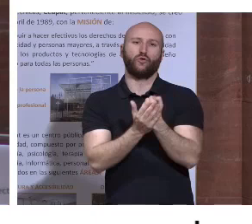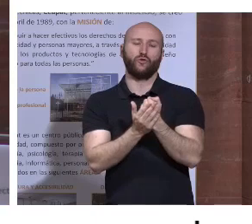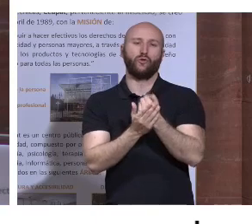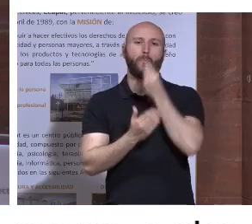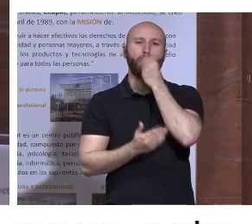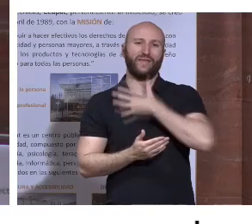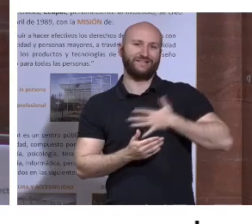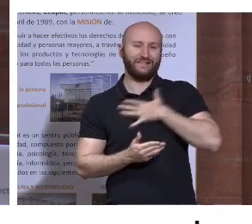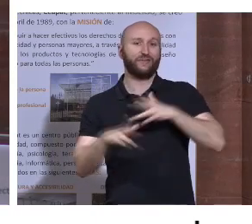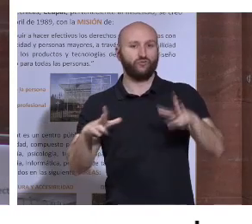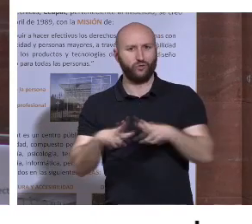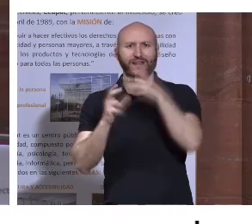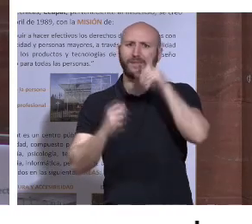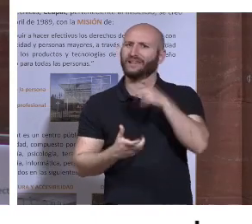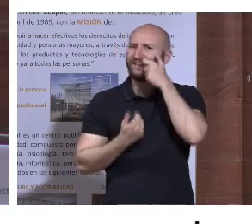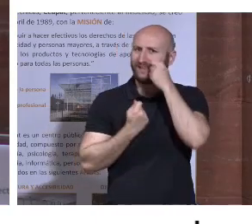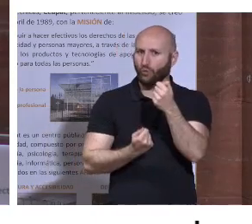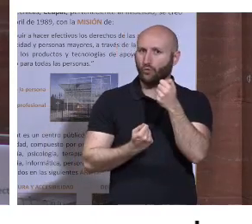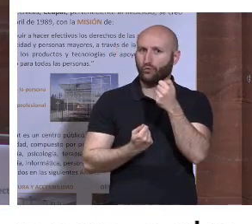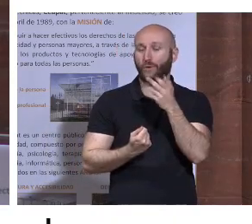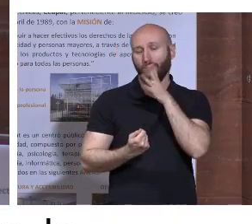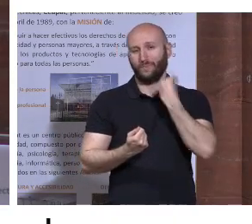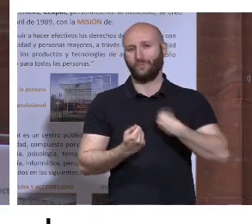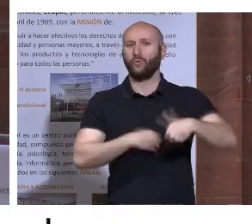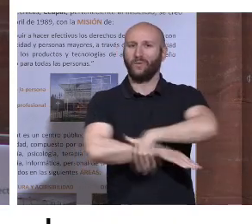social, también de salud, de nuestro actual ministerio.